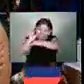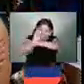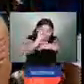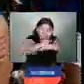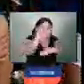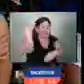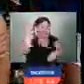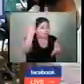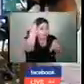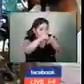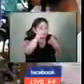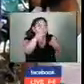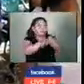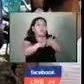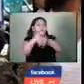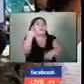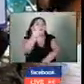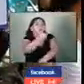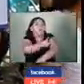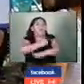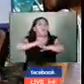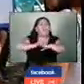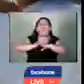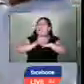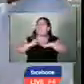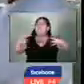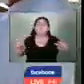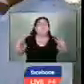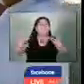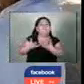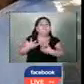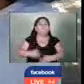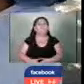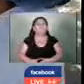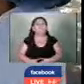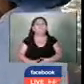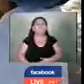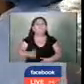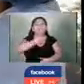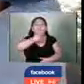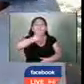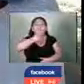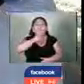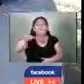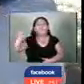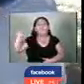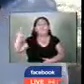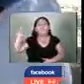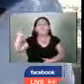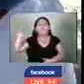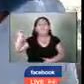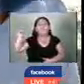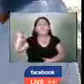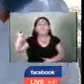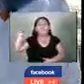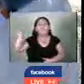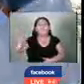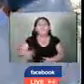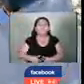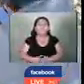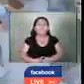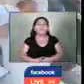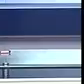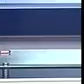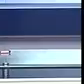agendar la cita, además de evitar aglomeraciones. Este es un informe de Dani Guarita para Noticiero